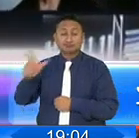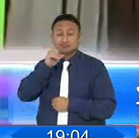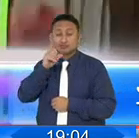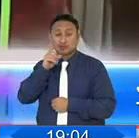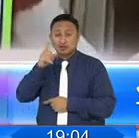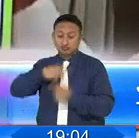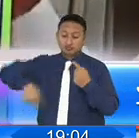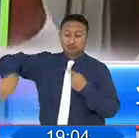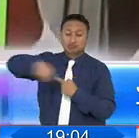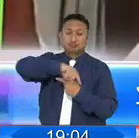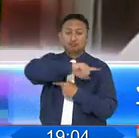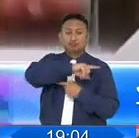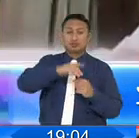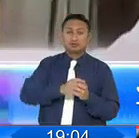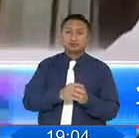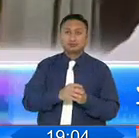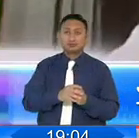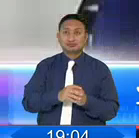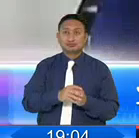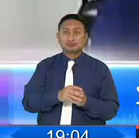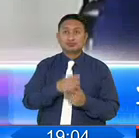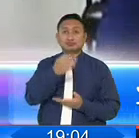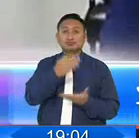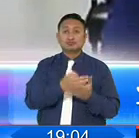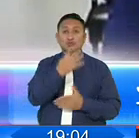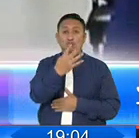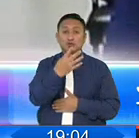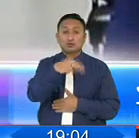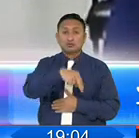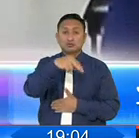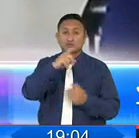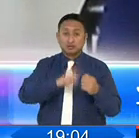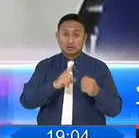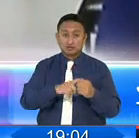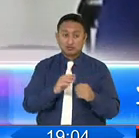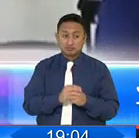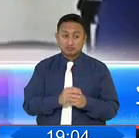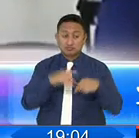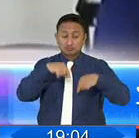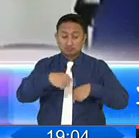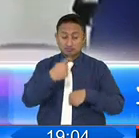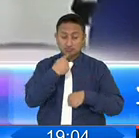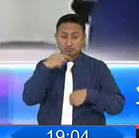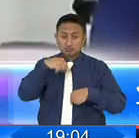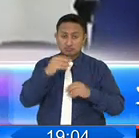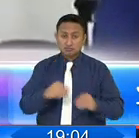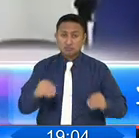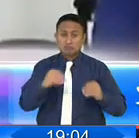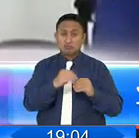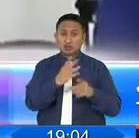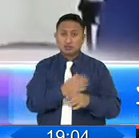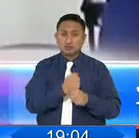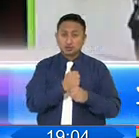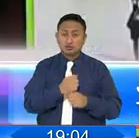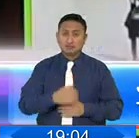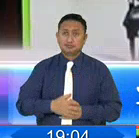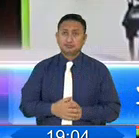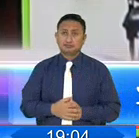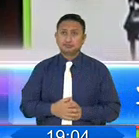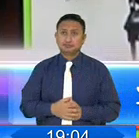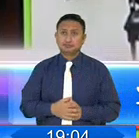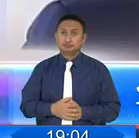Centro de Rehabilitación de Cotopaxi hasta la cárcel 4 en el norte de Quito, donde alegan tendrá mayores garantías de